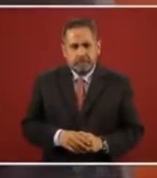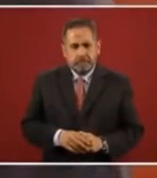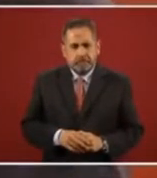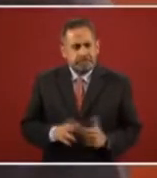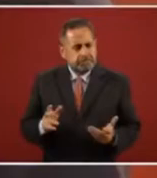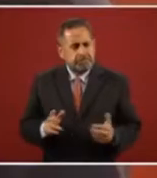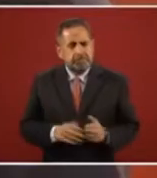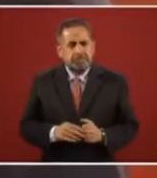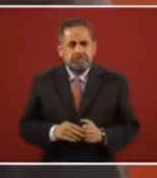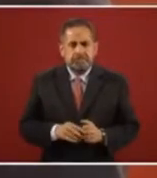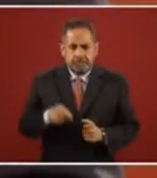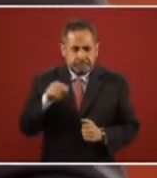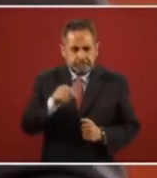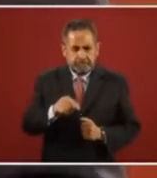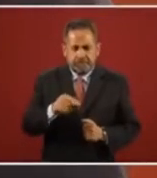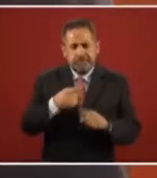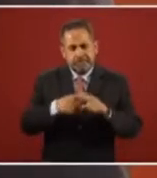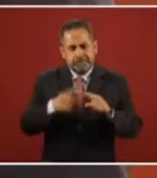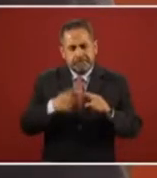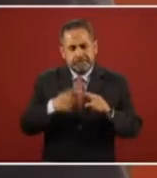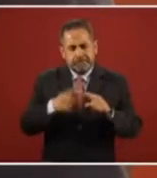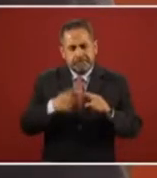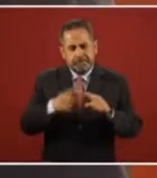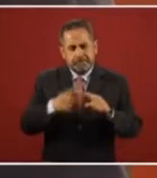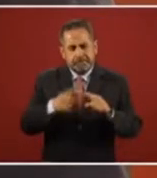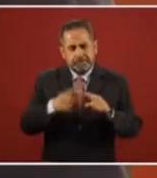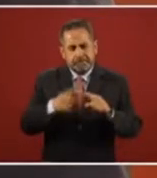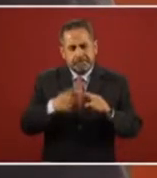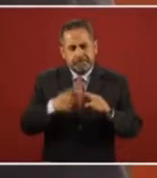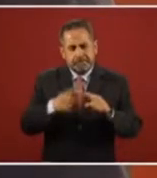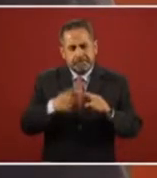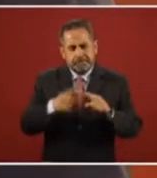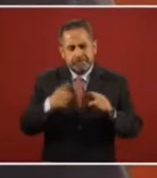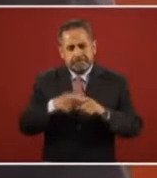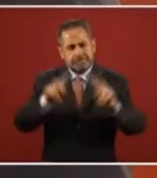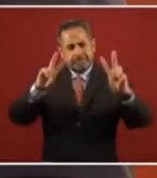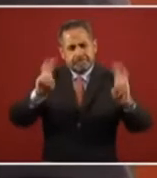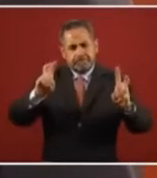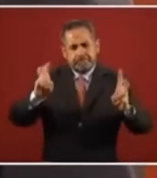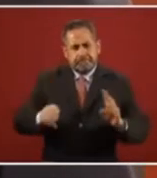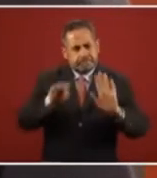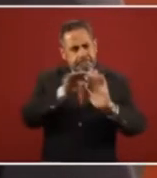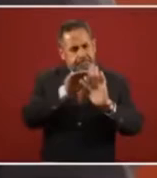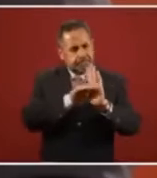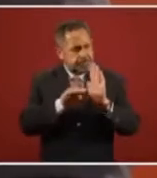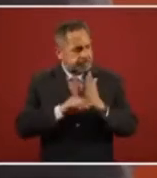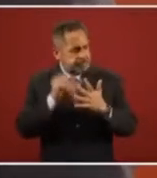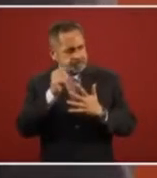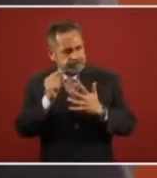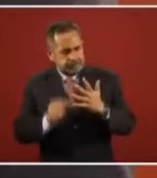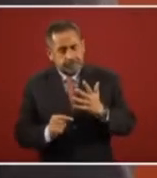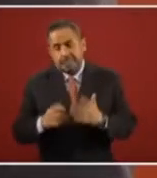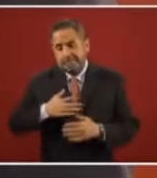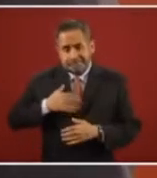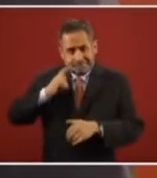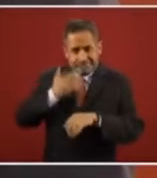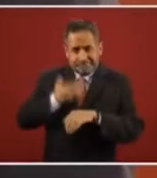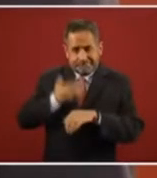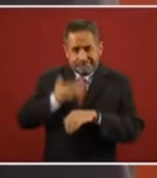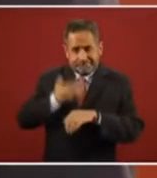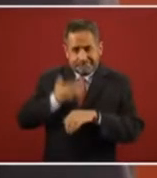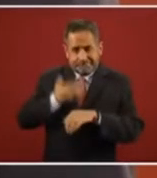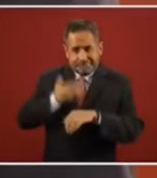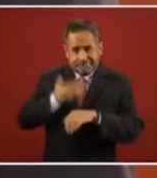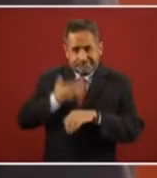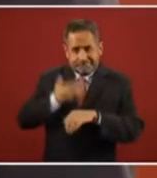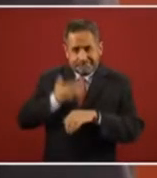van a seguir todos los temas y yo tengo la obligación de informar